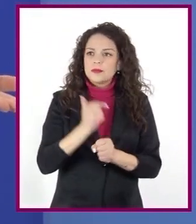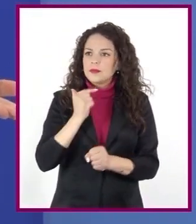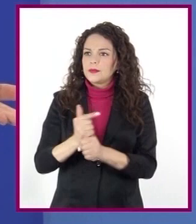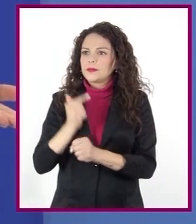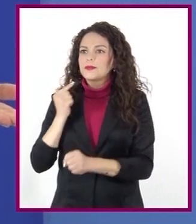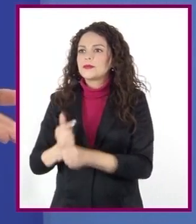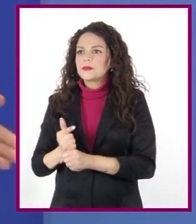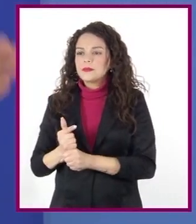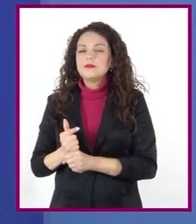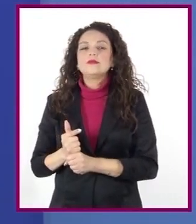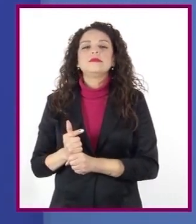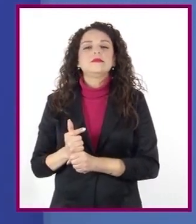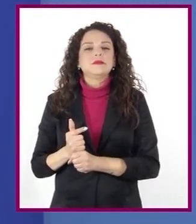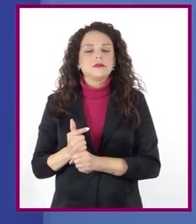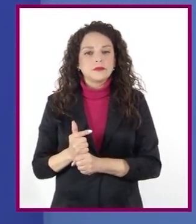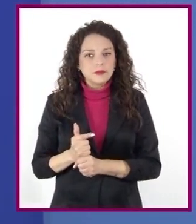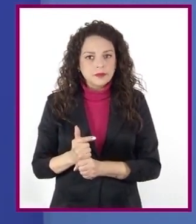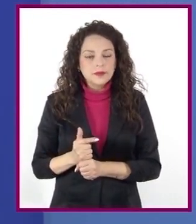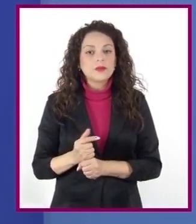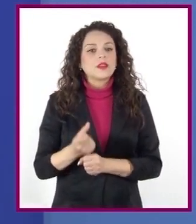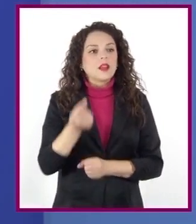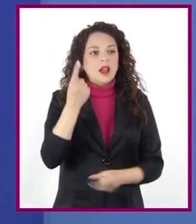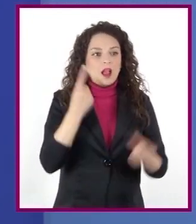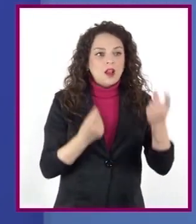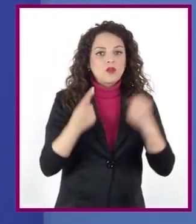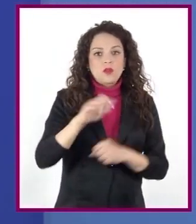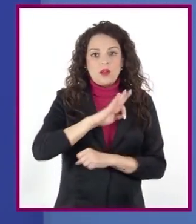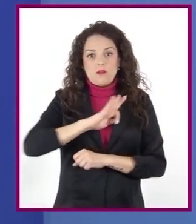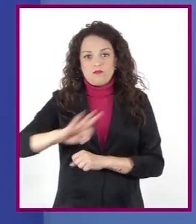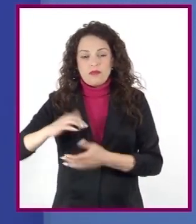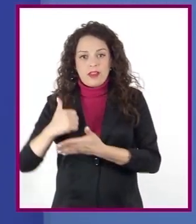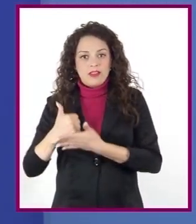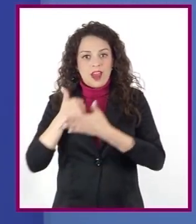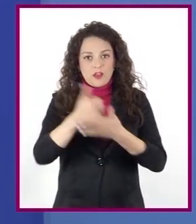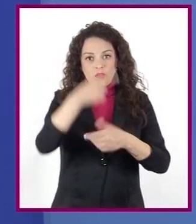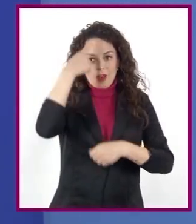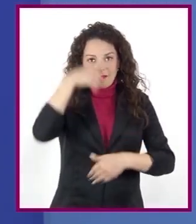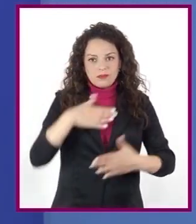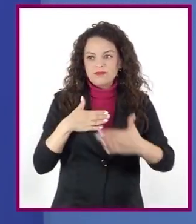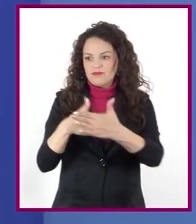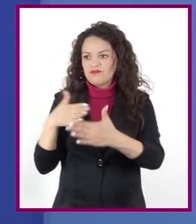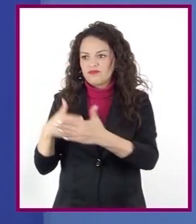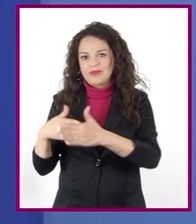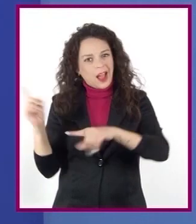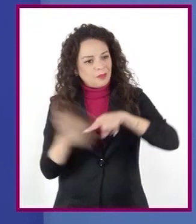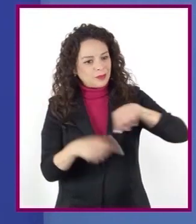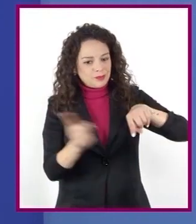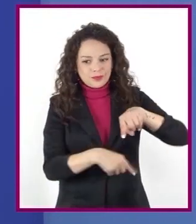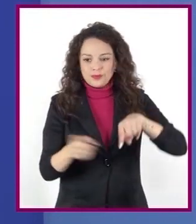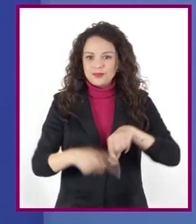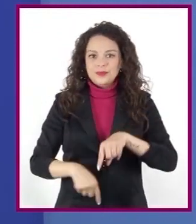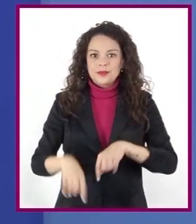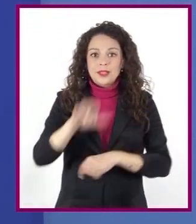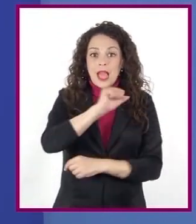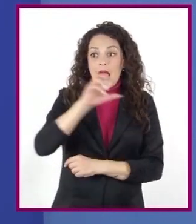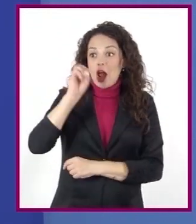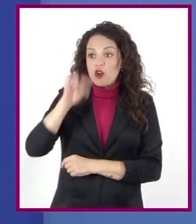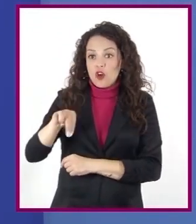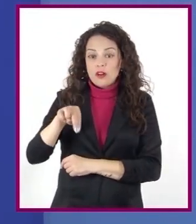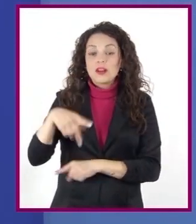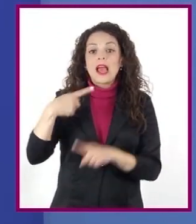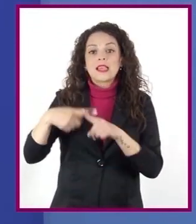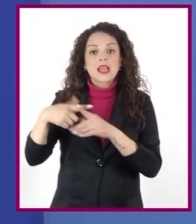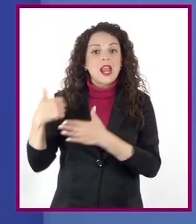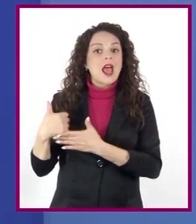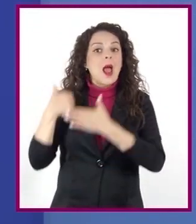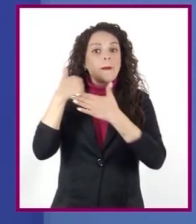podían determinarlo y cuáles le permitirían vencer obstáculos. Aarón contó con el apoyo